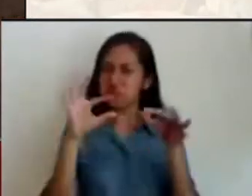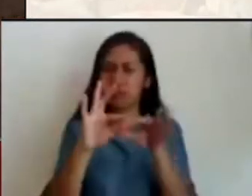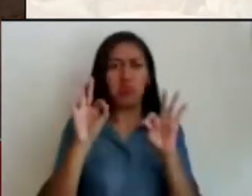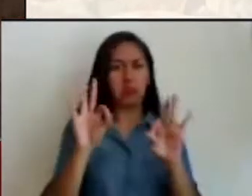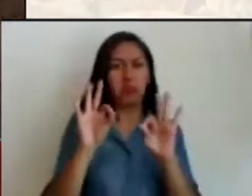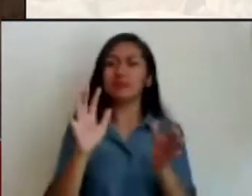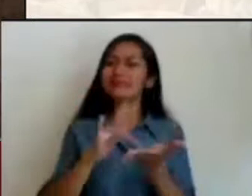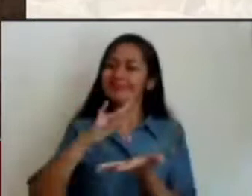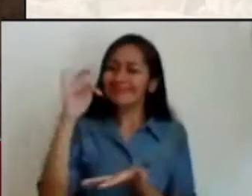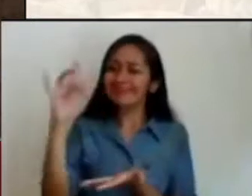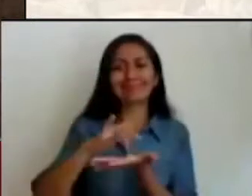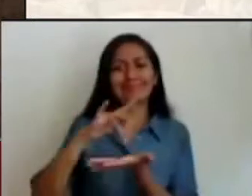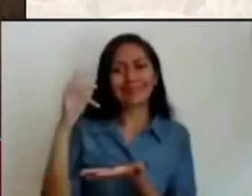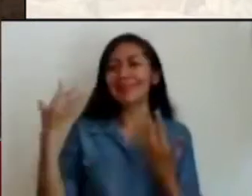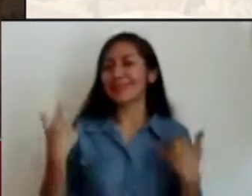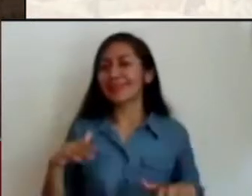sono veramente